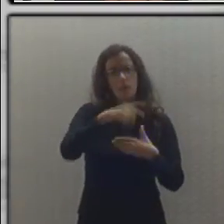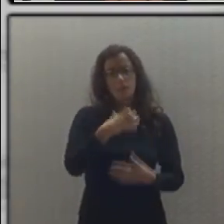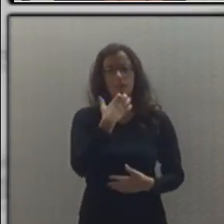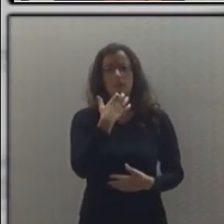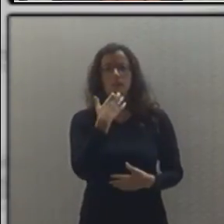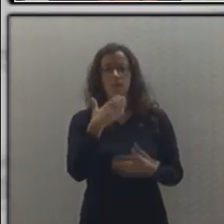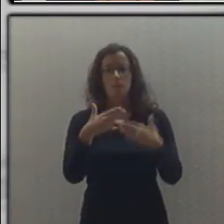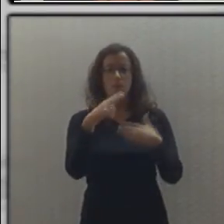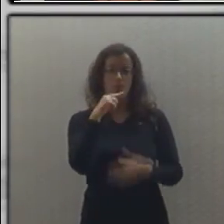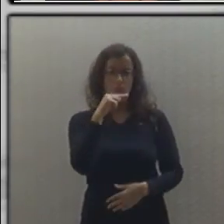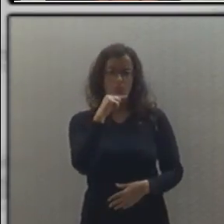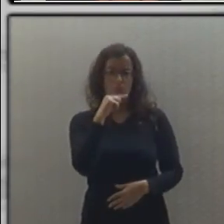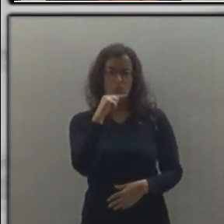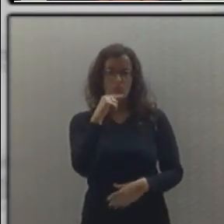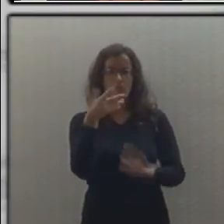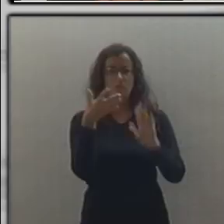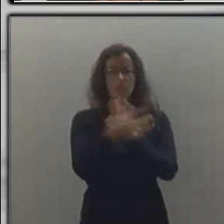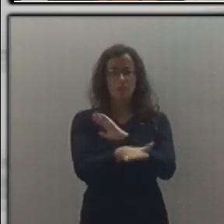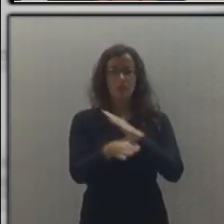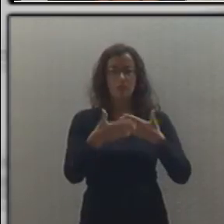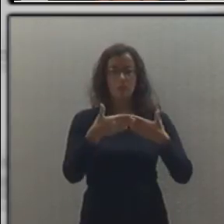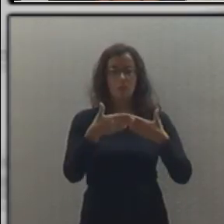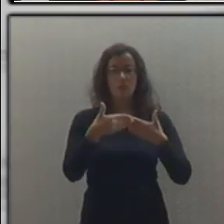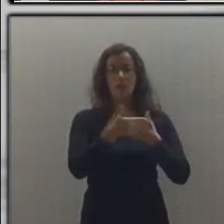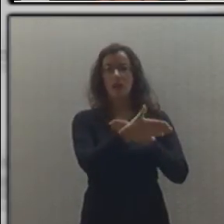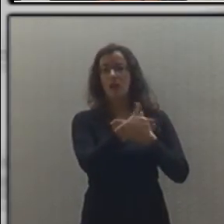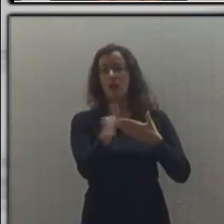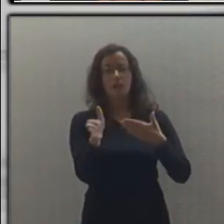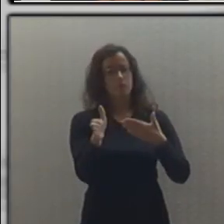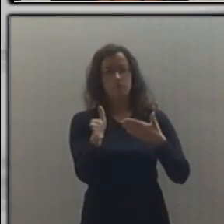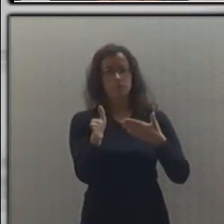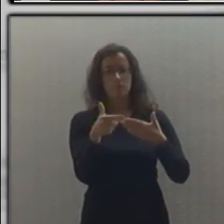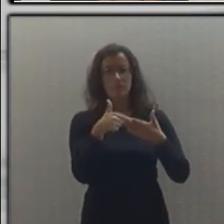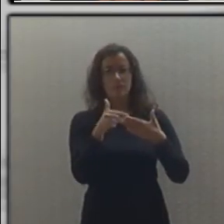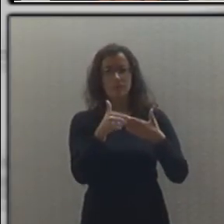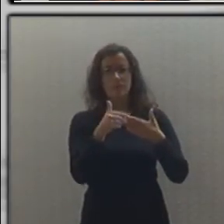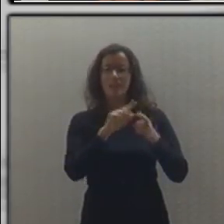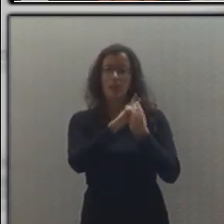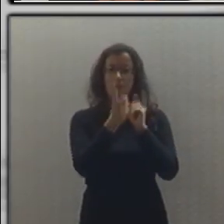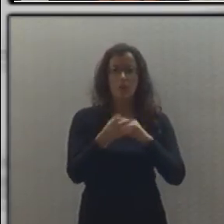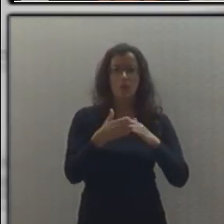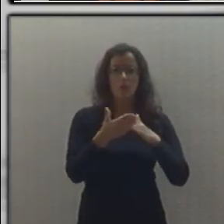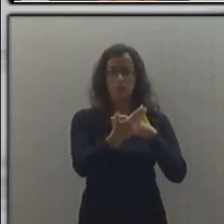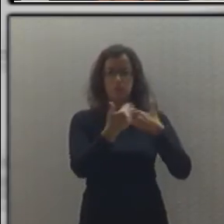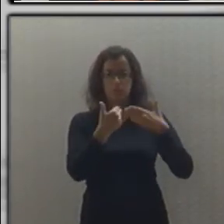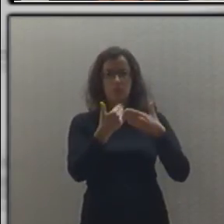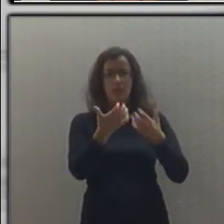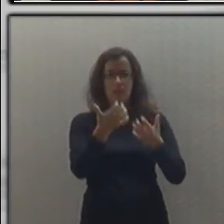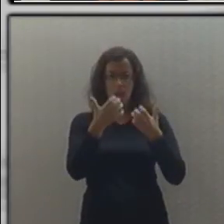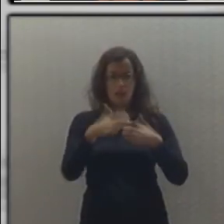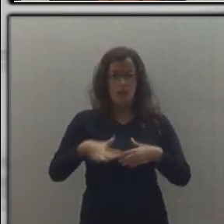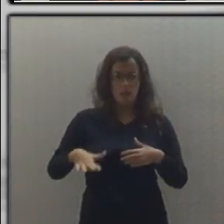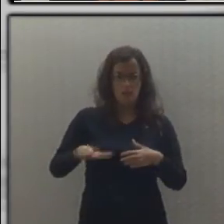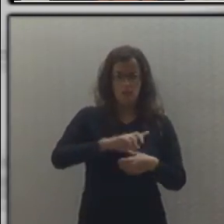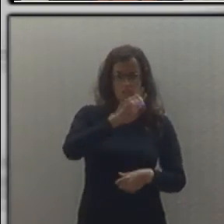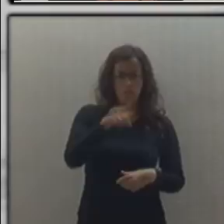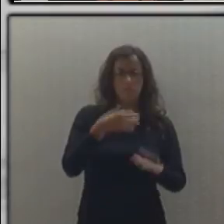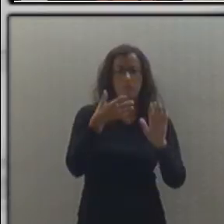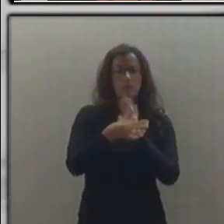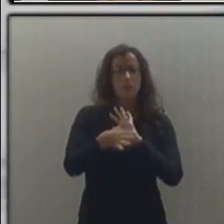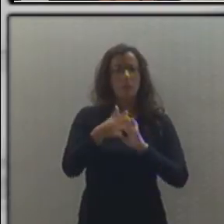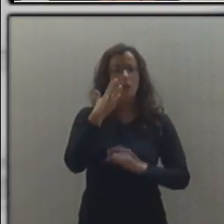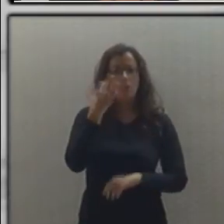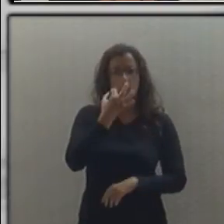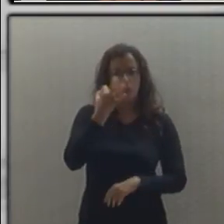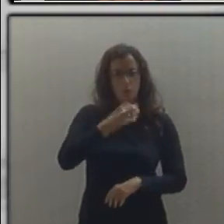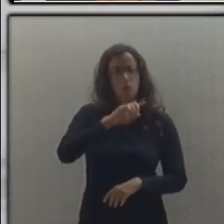baño, cambiar el giro de la puerta gana muchísimo espacio y elimina el peligro